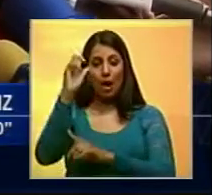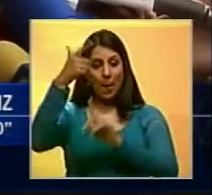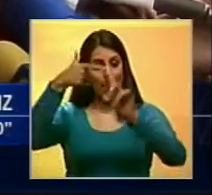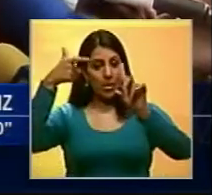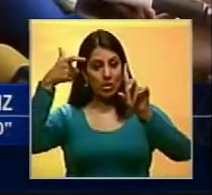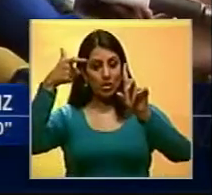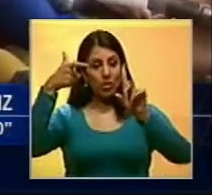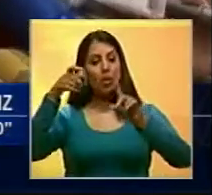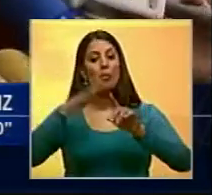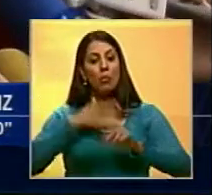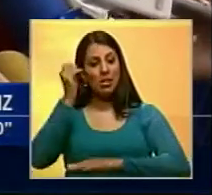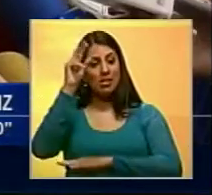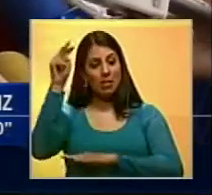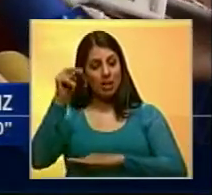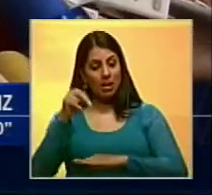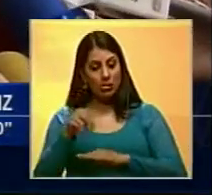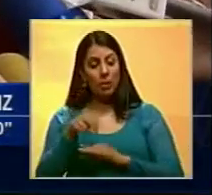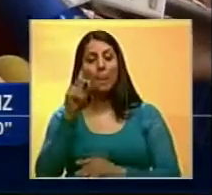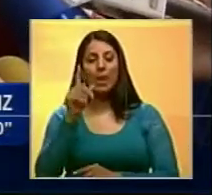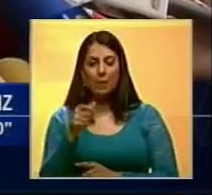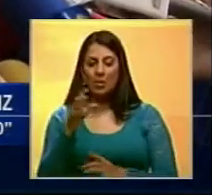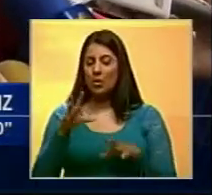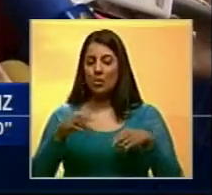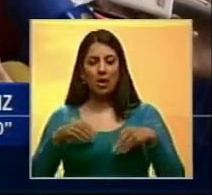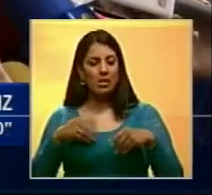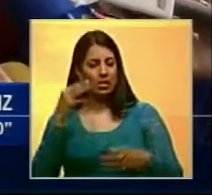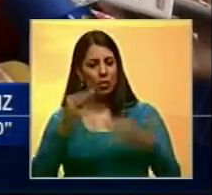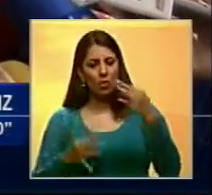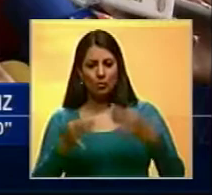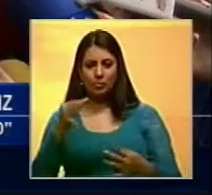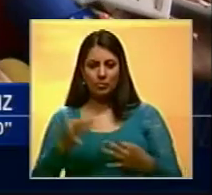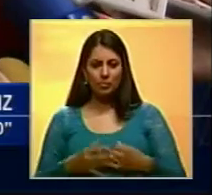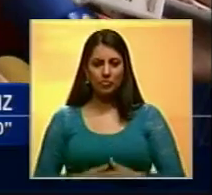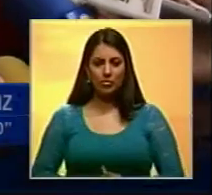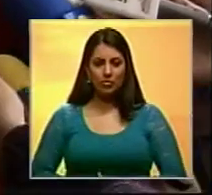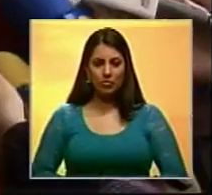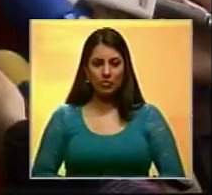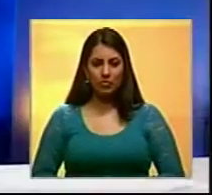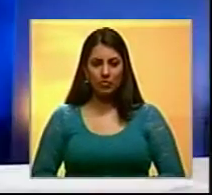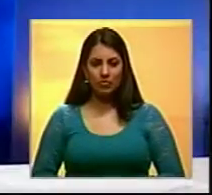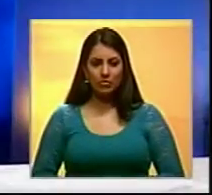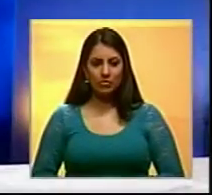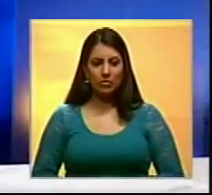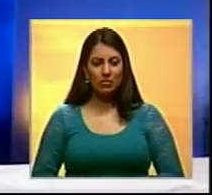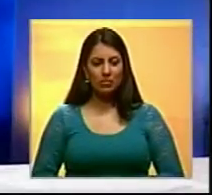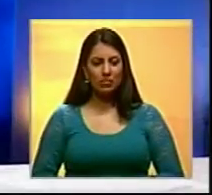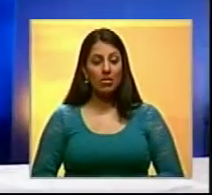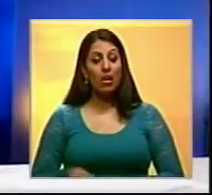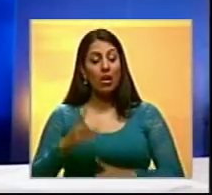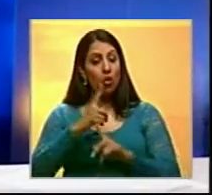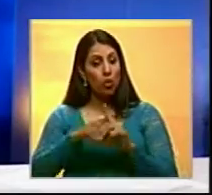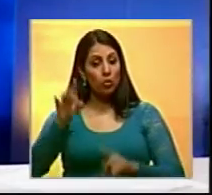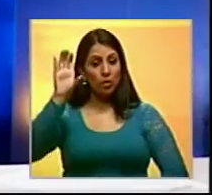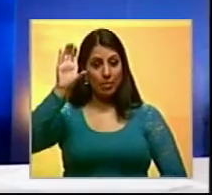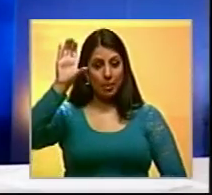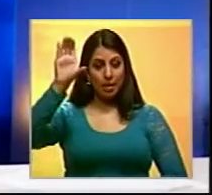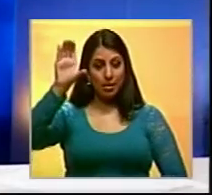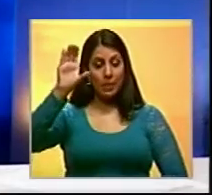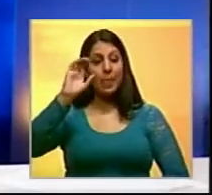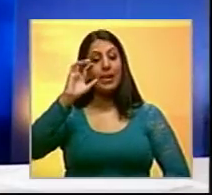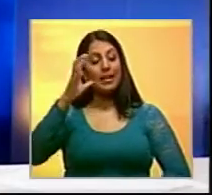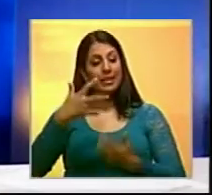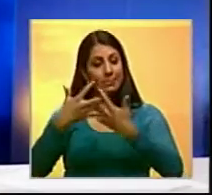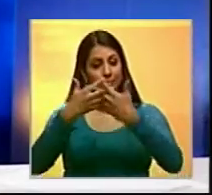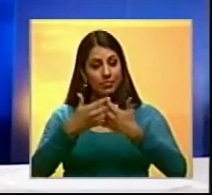Amazonas de la Asamblea Nacional por desacato al Tribunal Supremo de Justicia. Más allá de nuestras fronteras, en